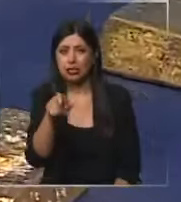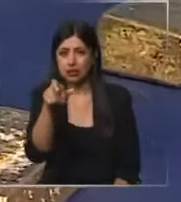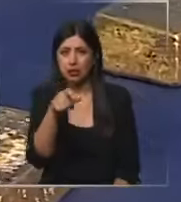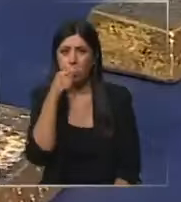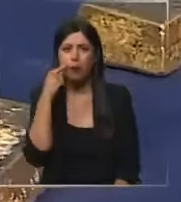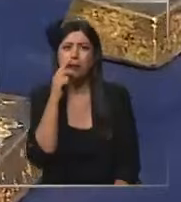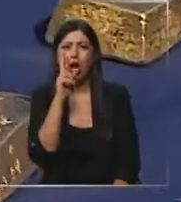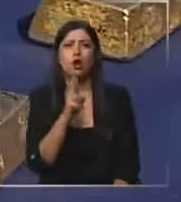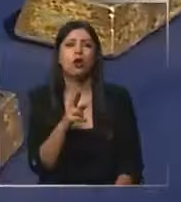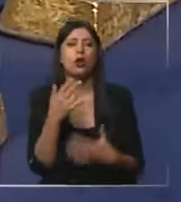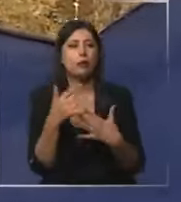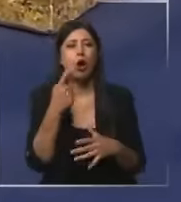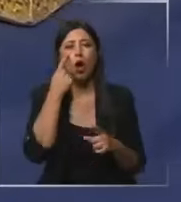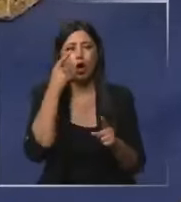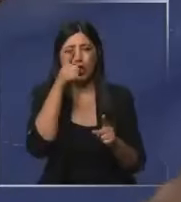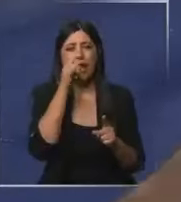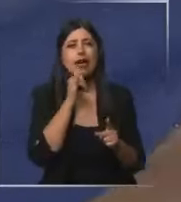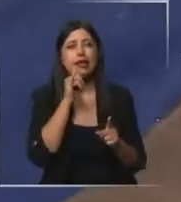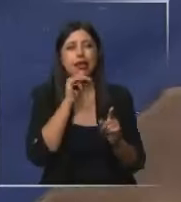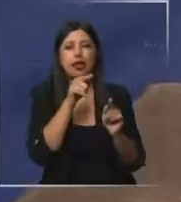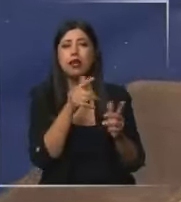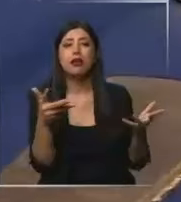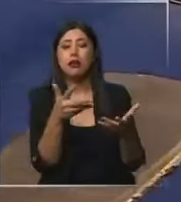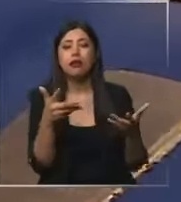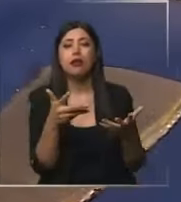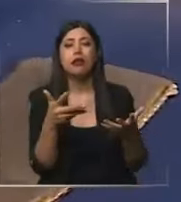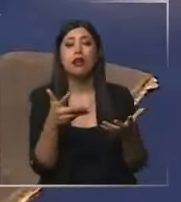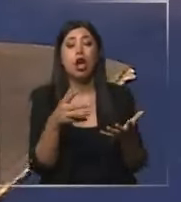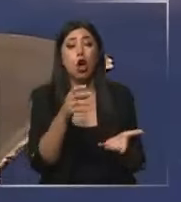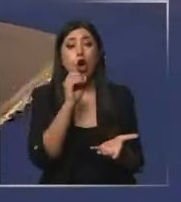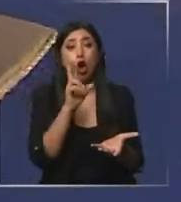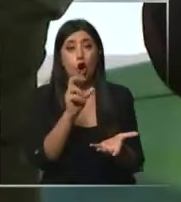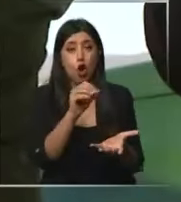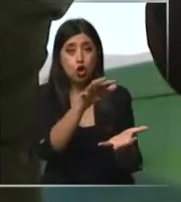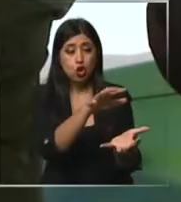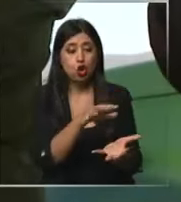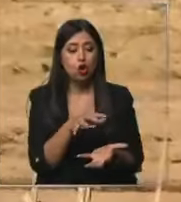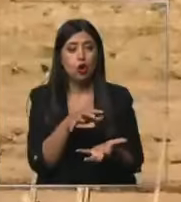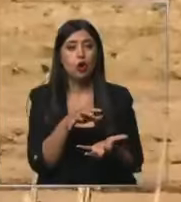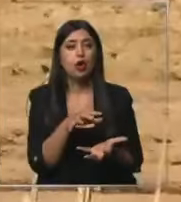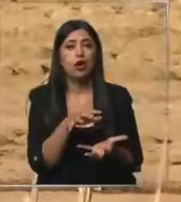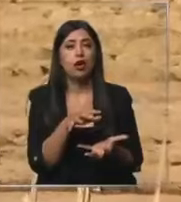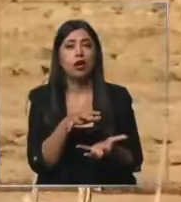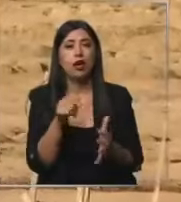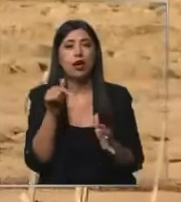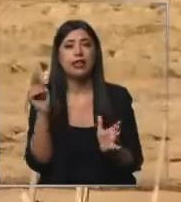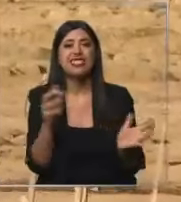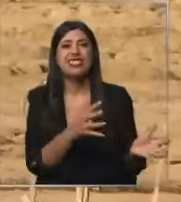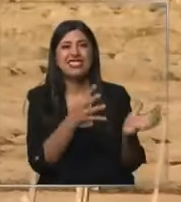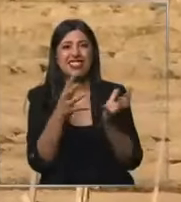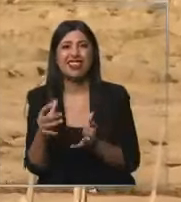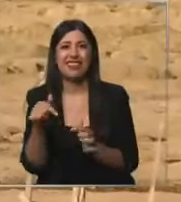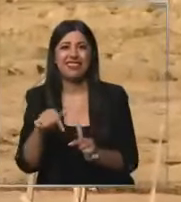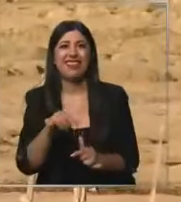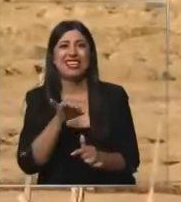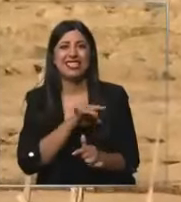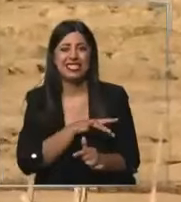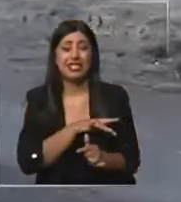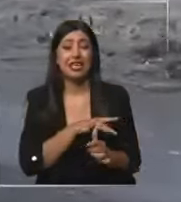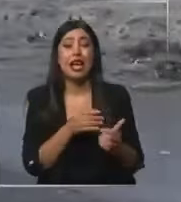rol más que relevante, puesto que se dedicaba a internar el oro de manera irregular a nuestro país. Y no por cualquier